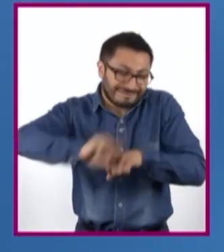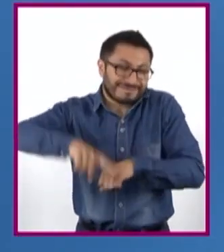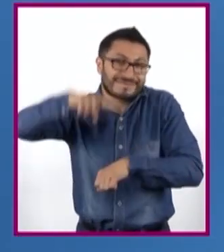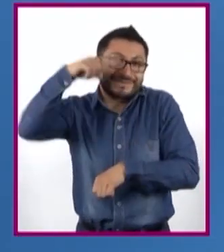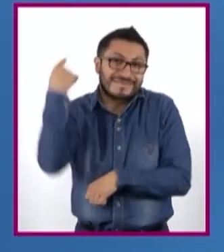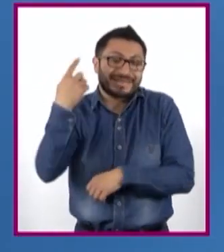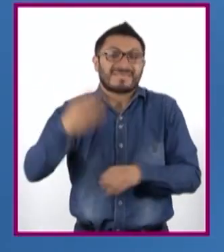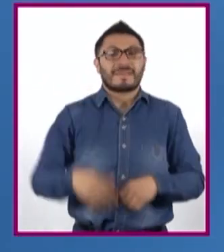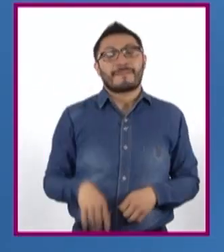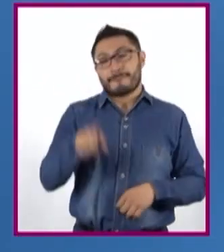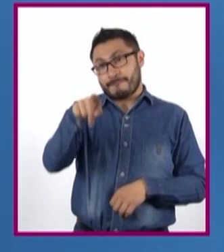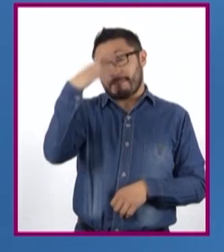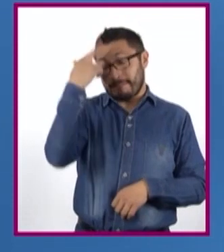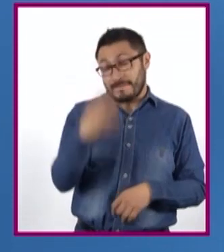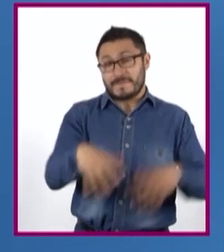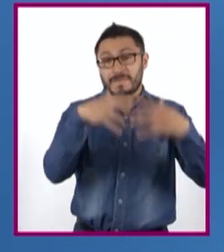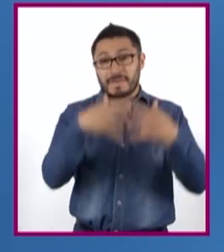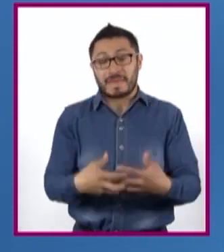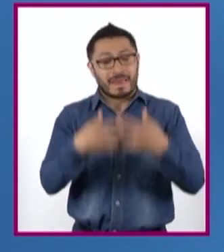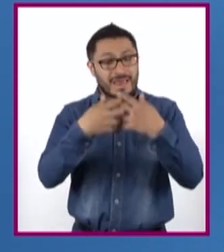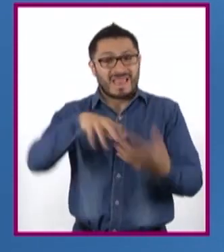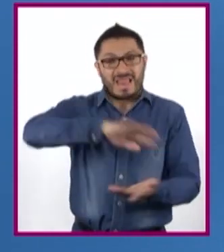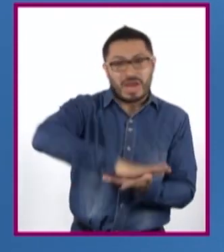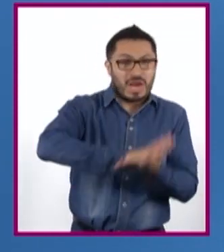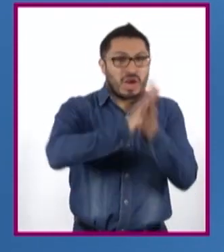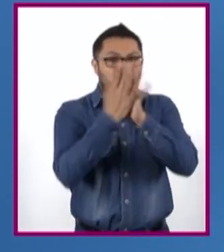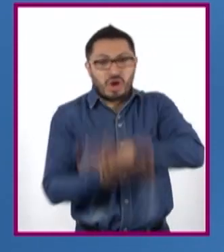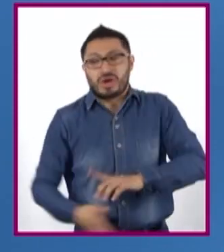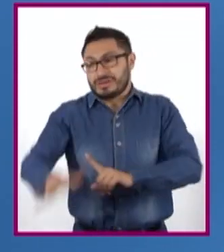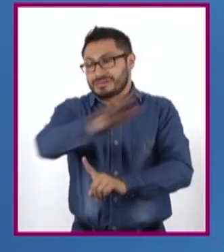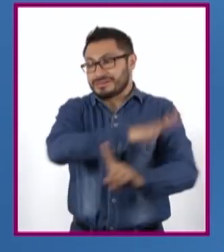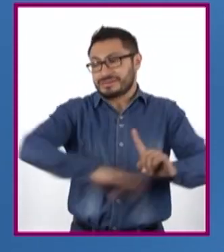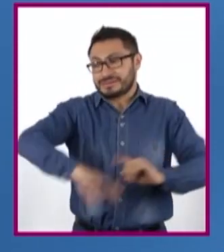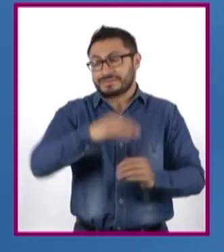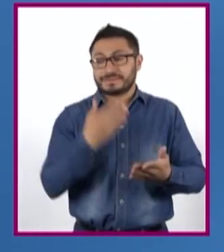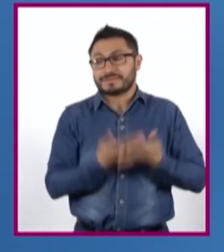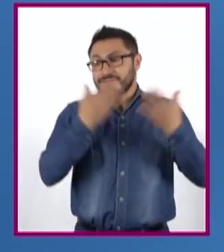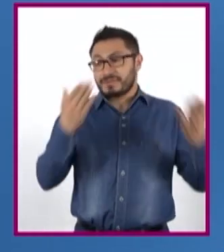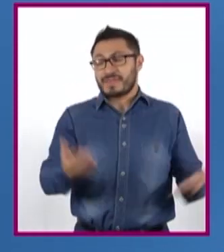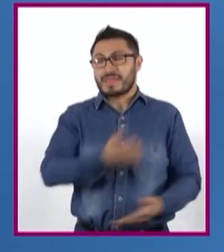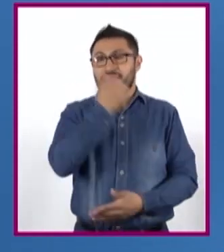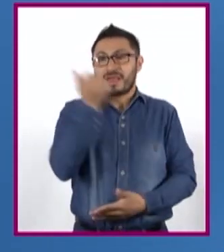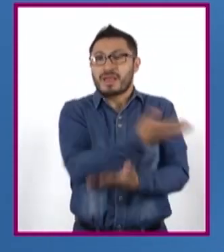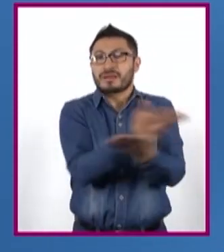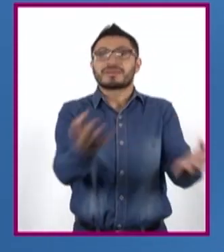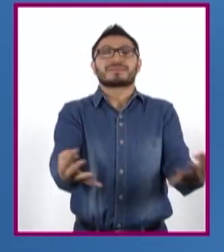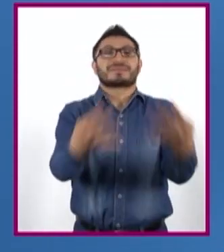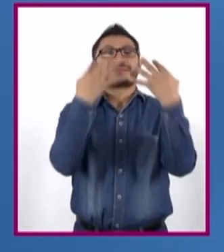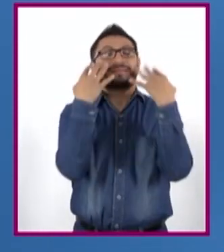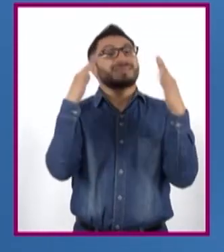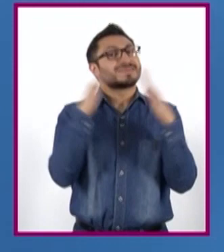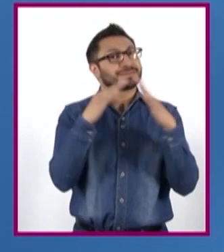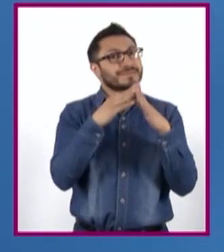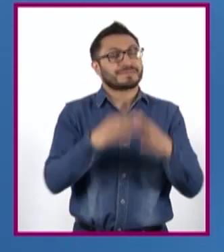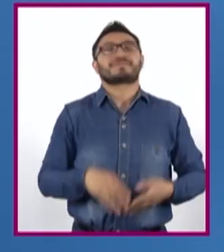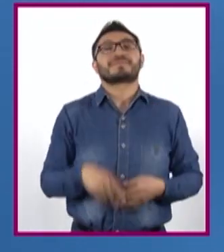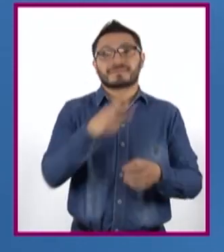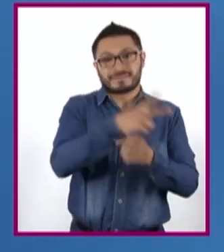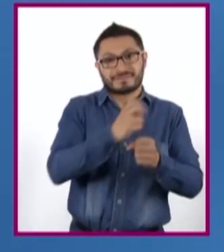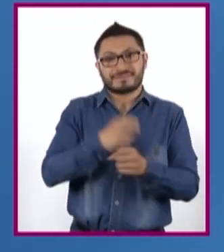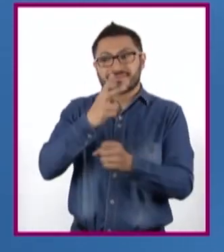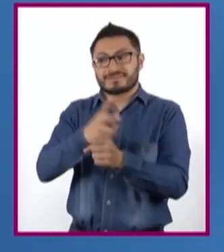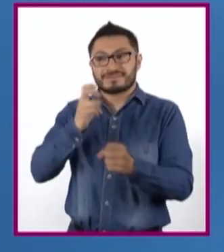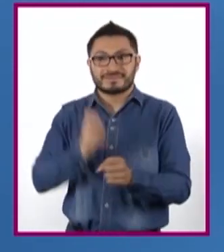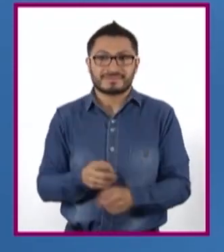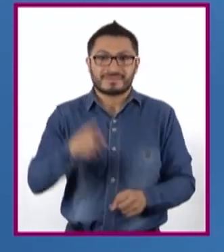Las máquinas también han transformado nuestro entorno. Ahora, estudiantes que nos ven desde casa, les invitamos